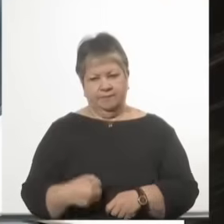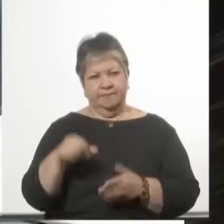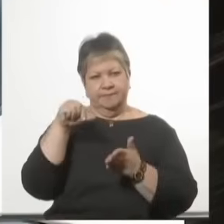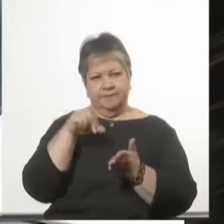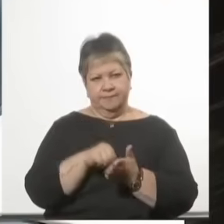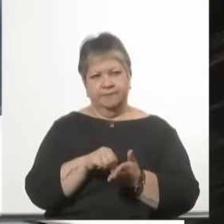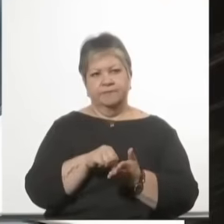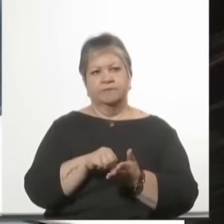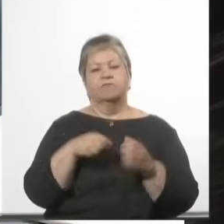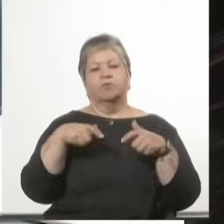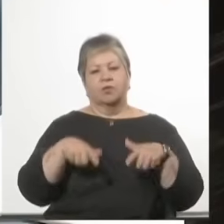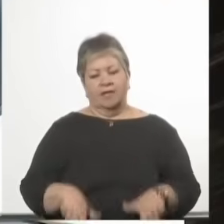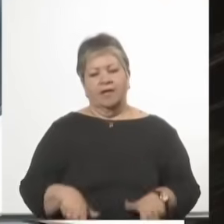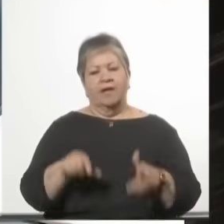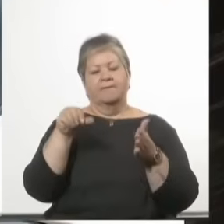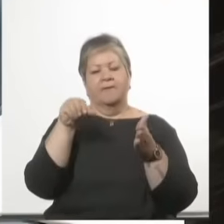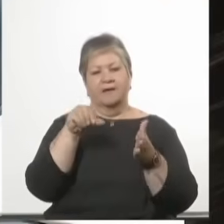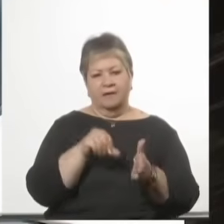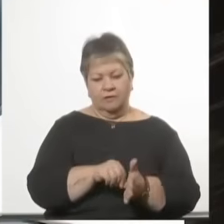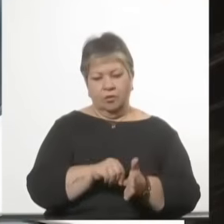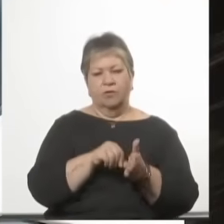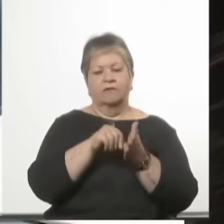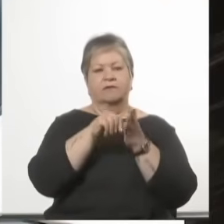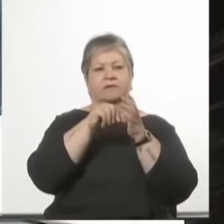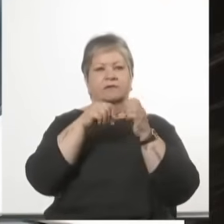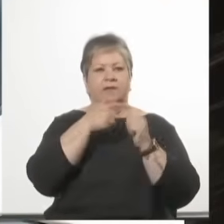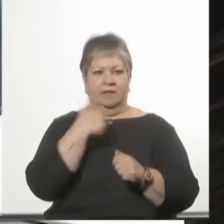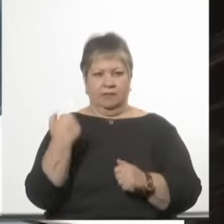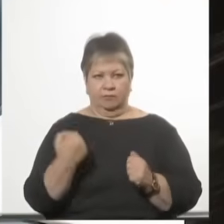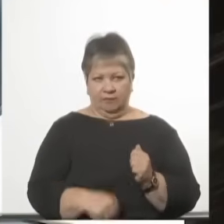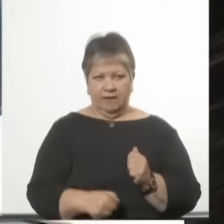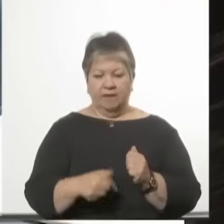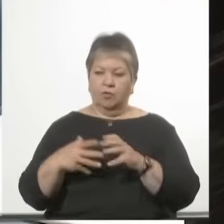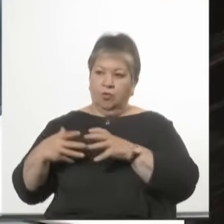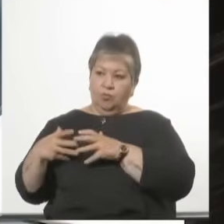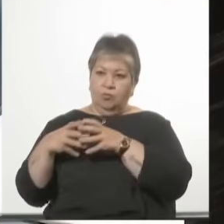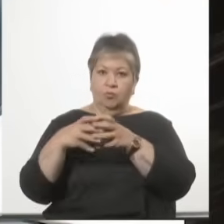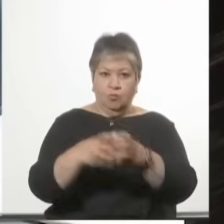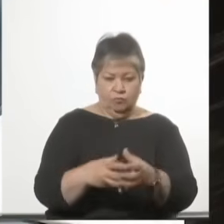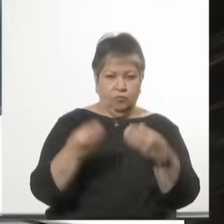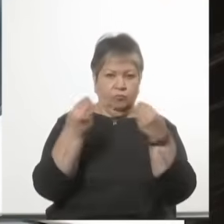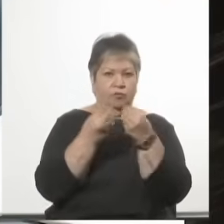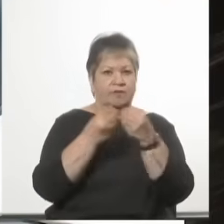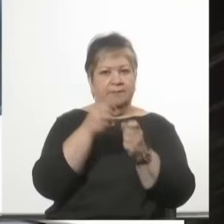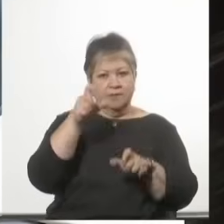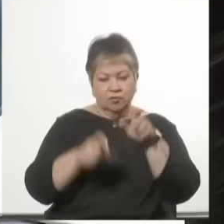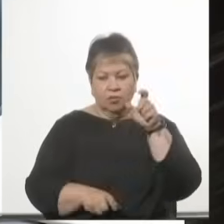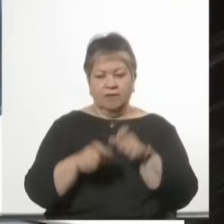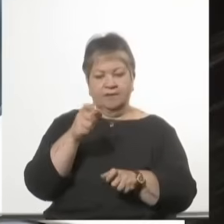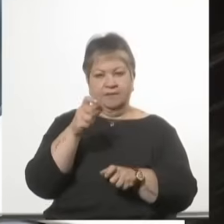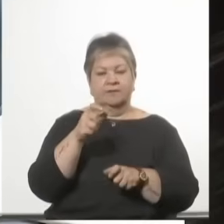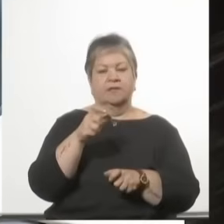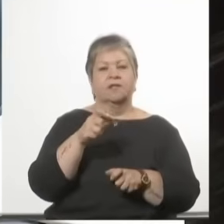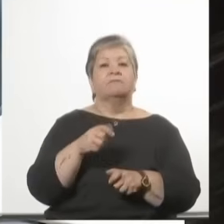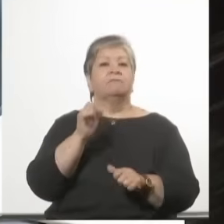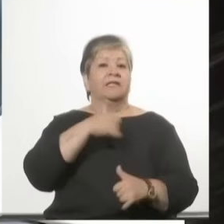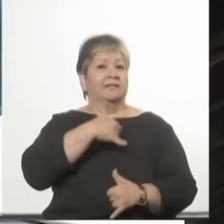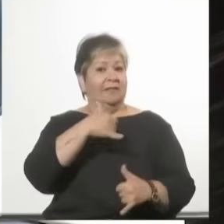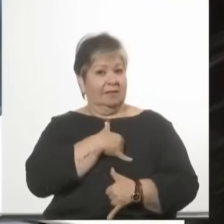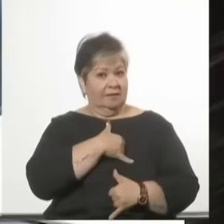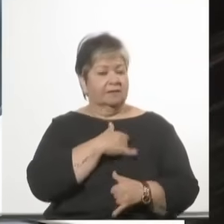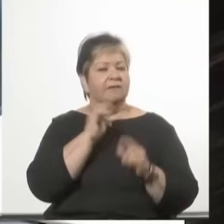de la República Popular China, con una delegación nutrida, integrada por civiles y